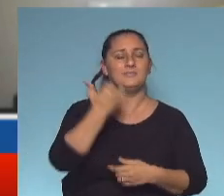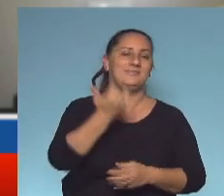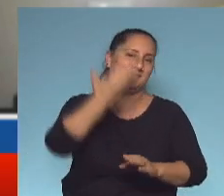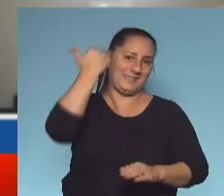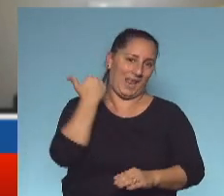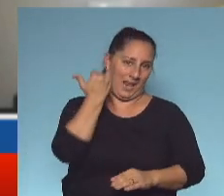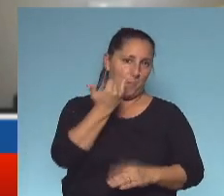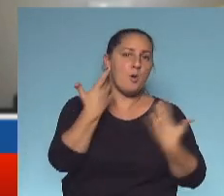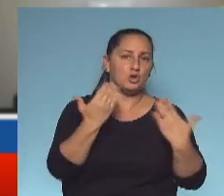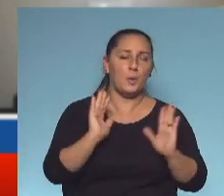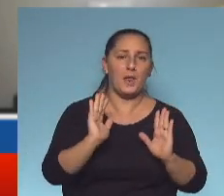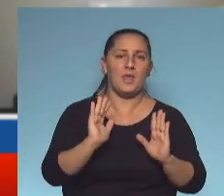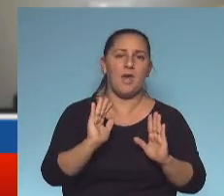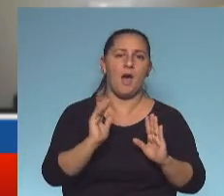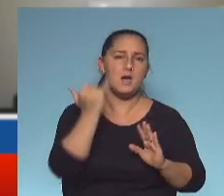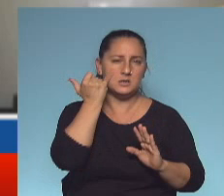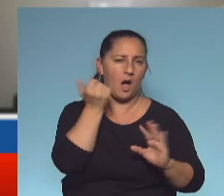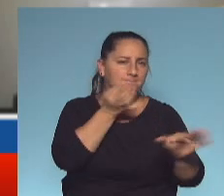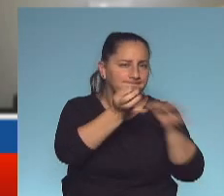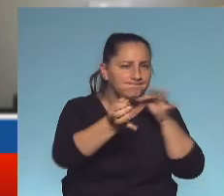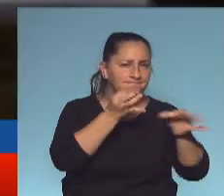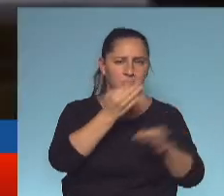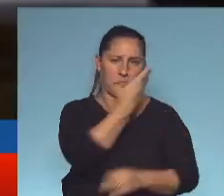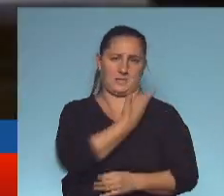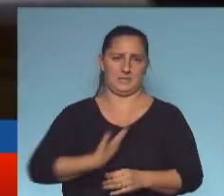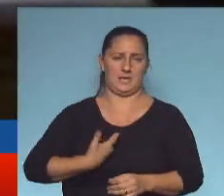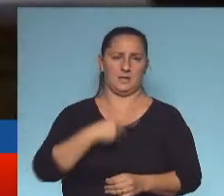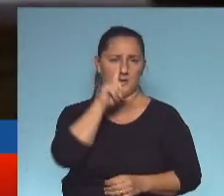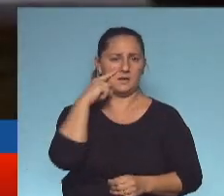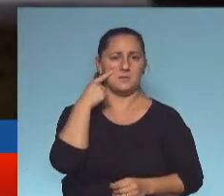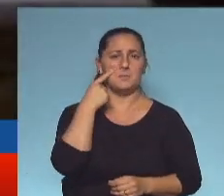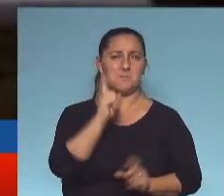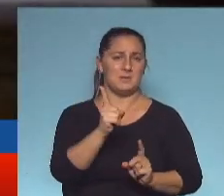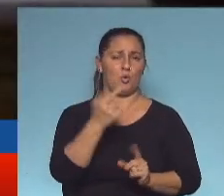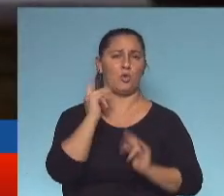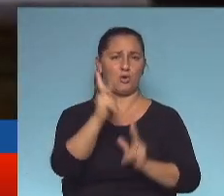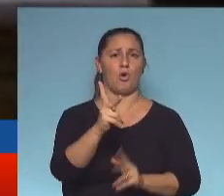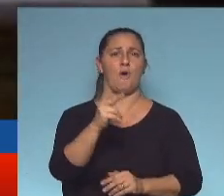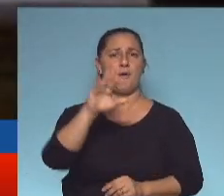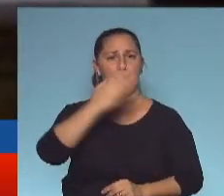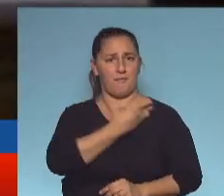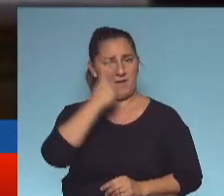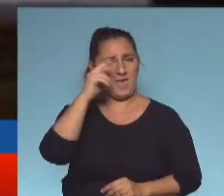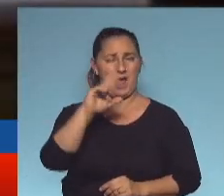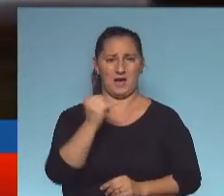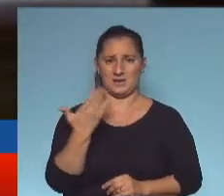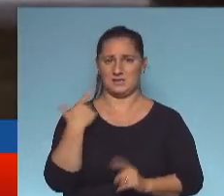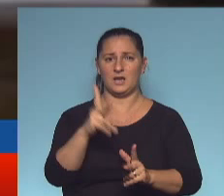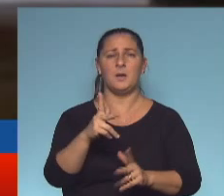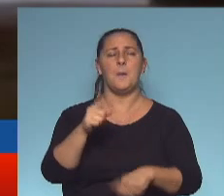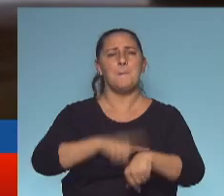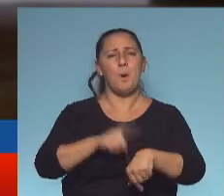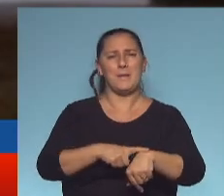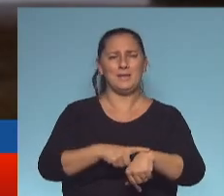tenido, y eso lo hemos conversado con el señor presidente, tal como lo señaló recién el señor Fera, durante la crisis